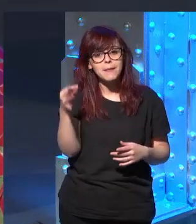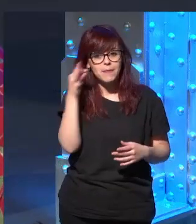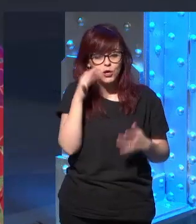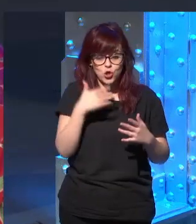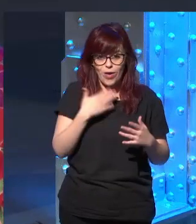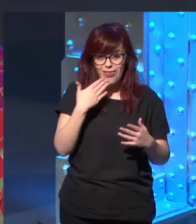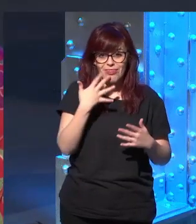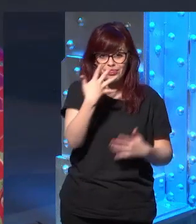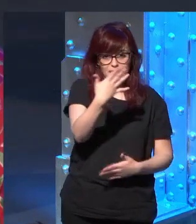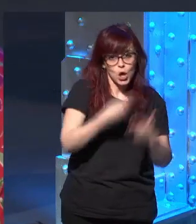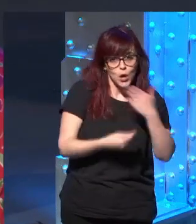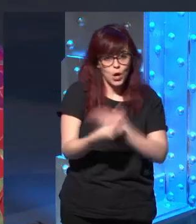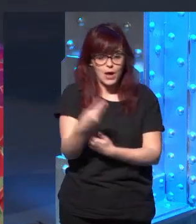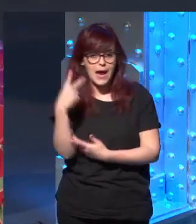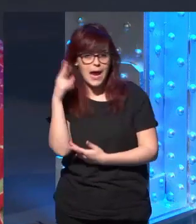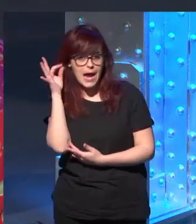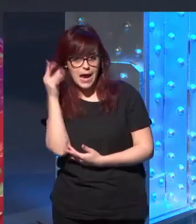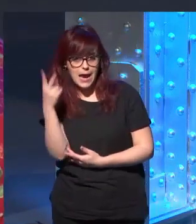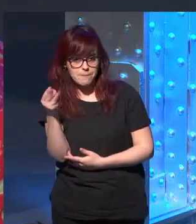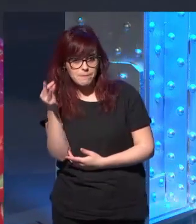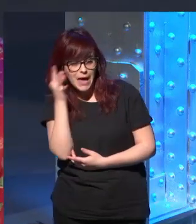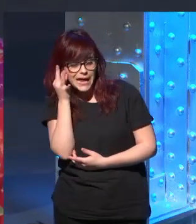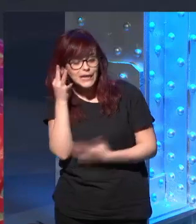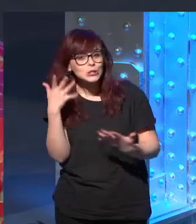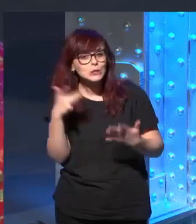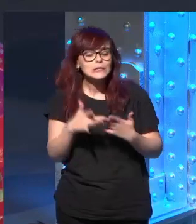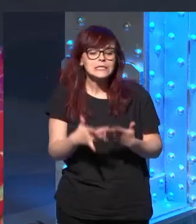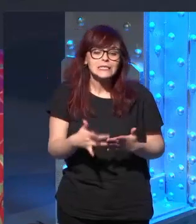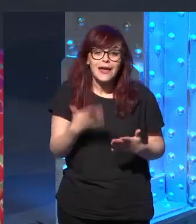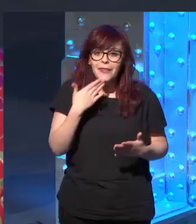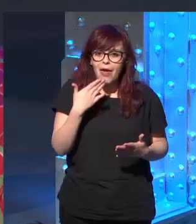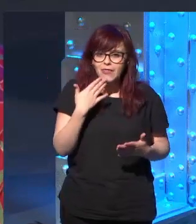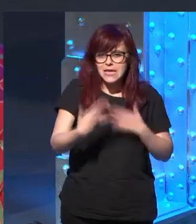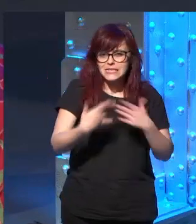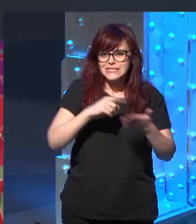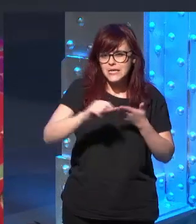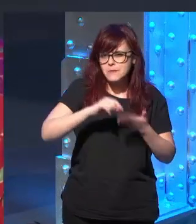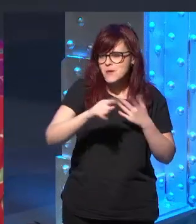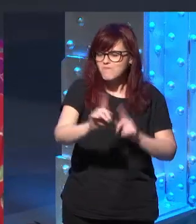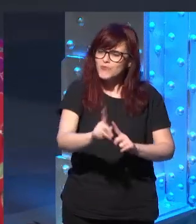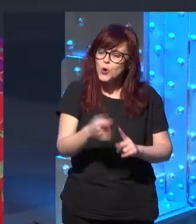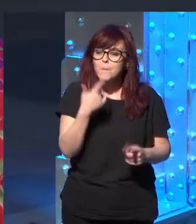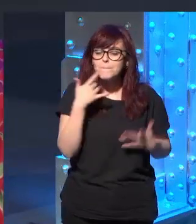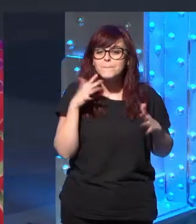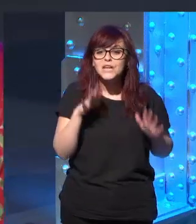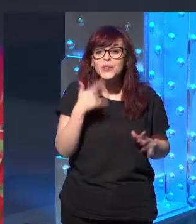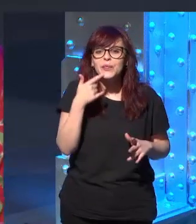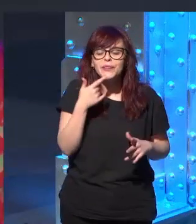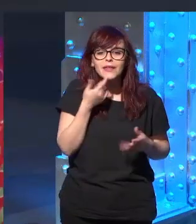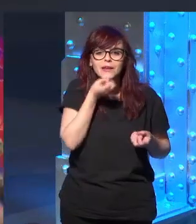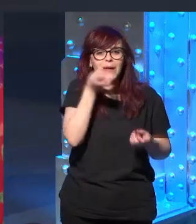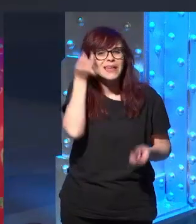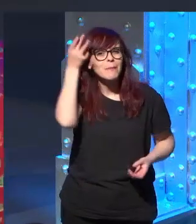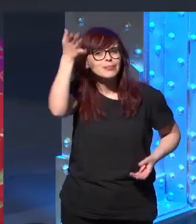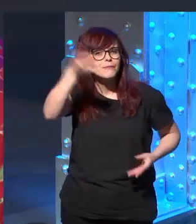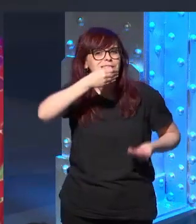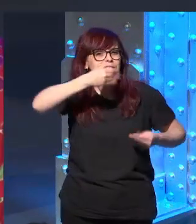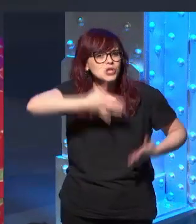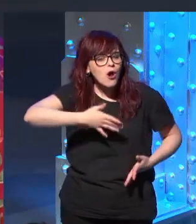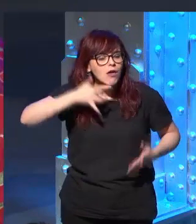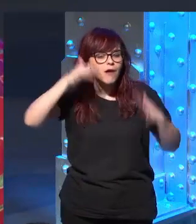tenía 5. Con esa edad, obviamente no escribía, pero siempre cuentan que inventaba